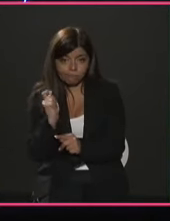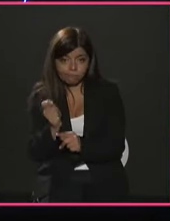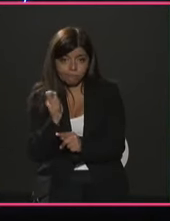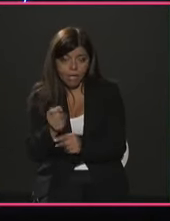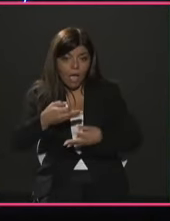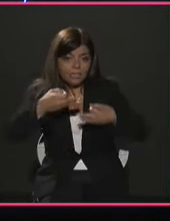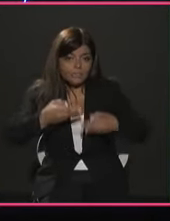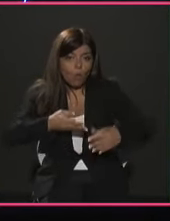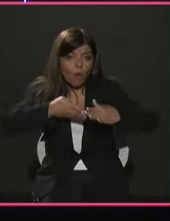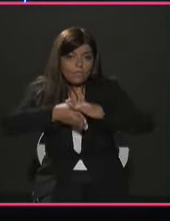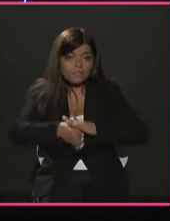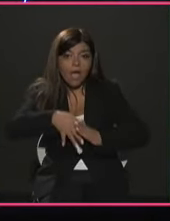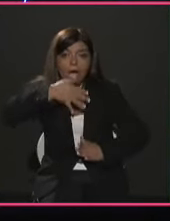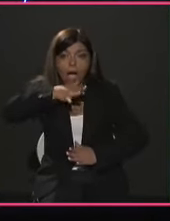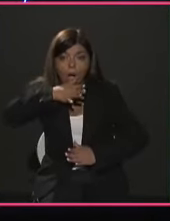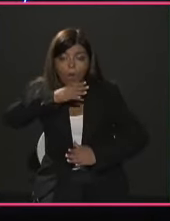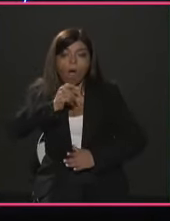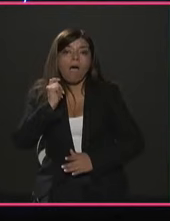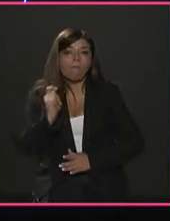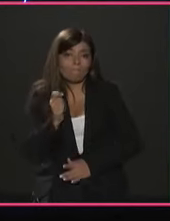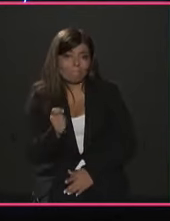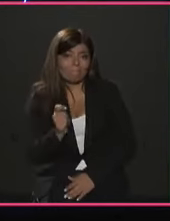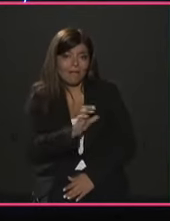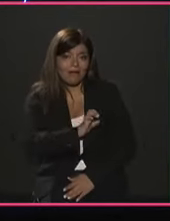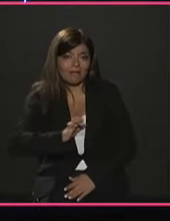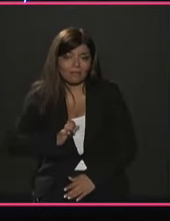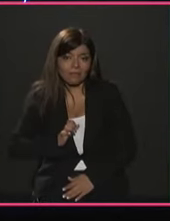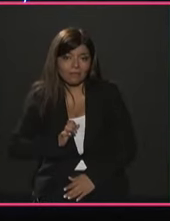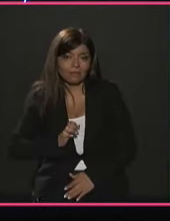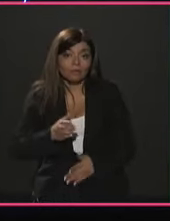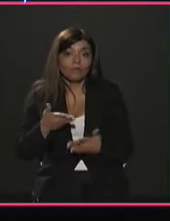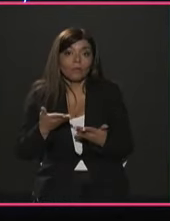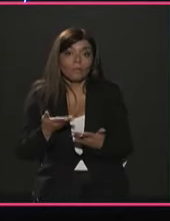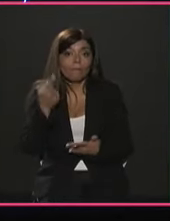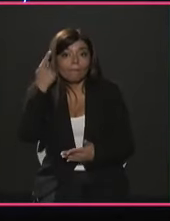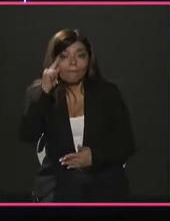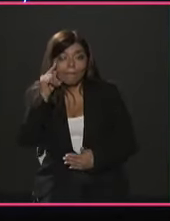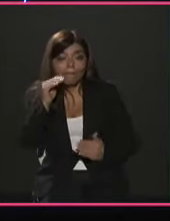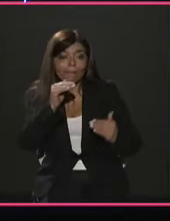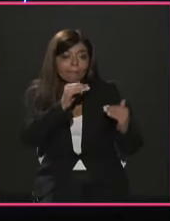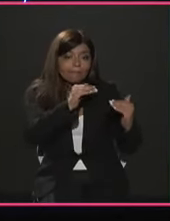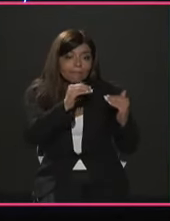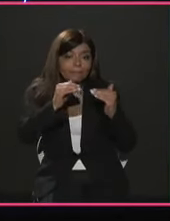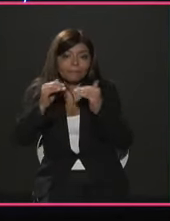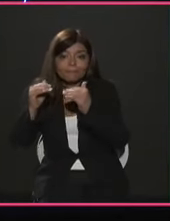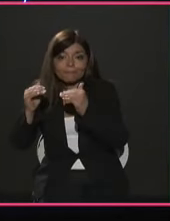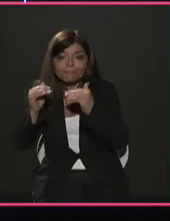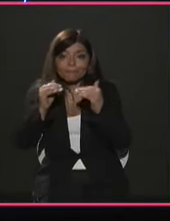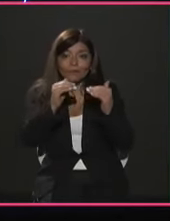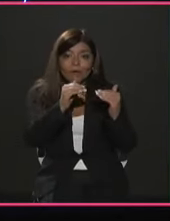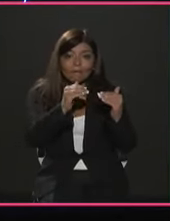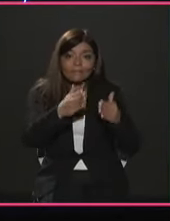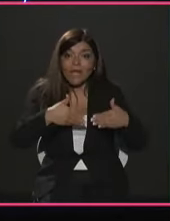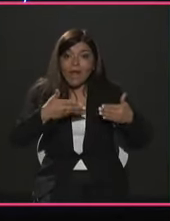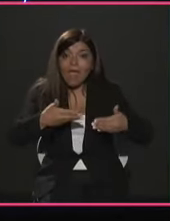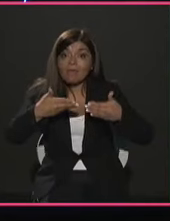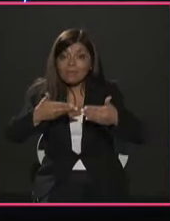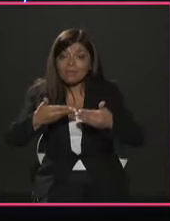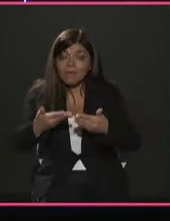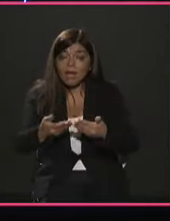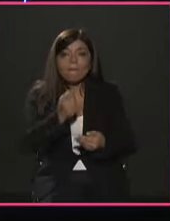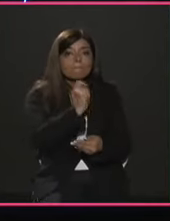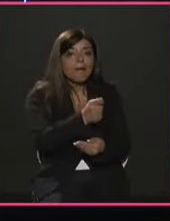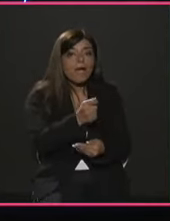asegurar acceso al agua sin asegurar un balance financiero con la entrega de